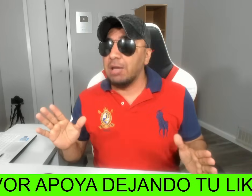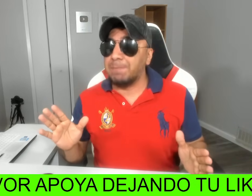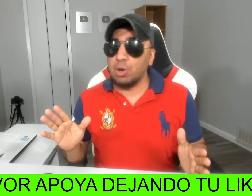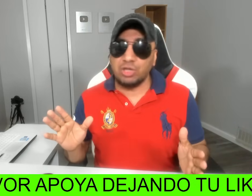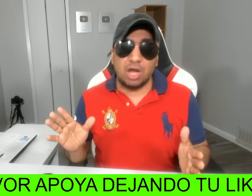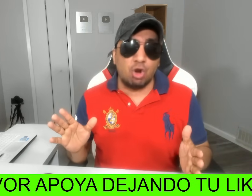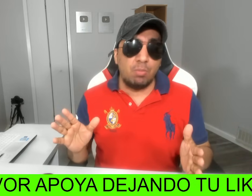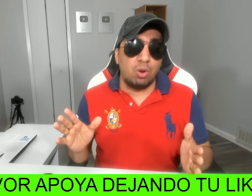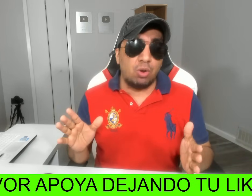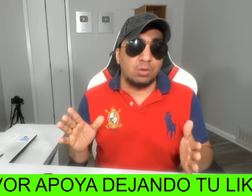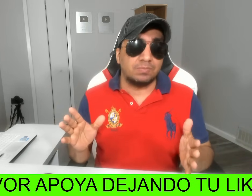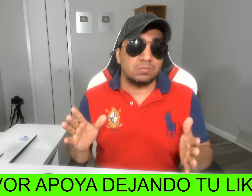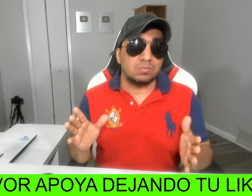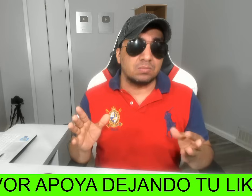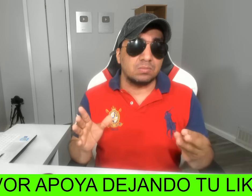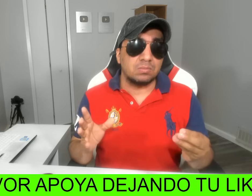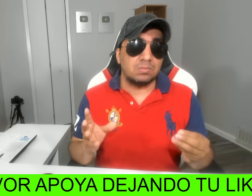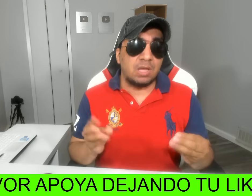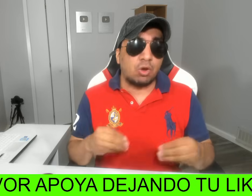el ejemplo de